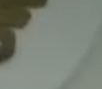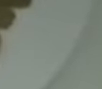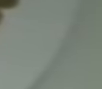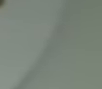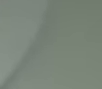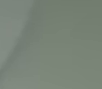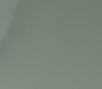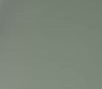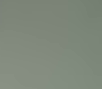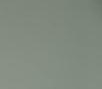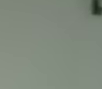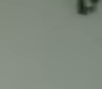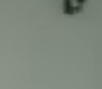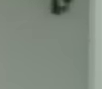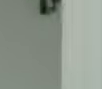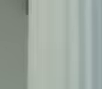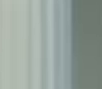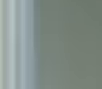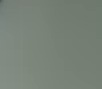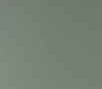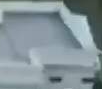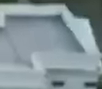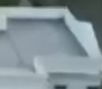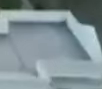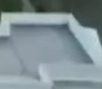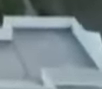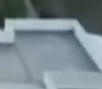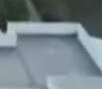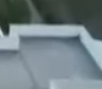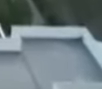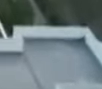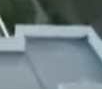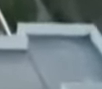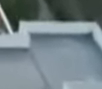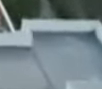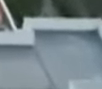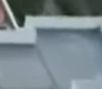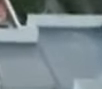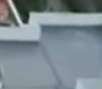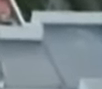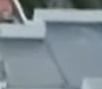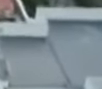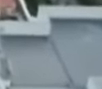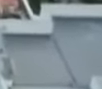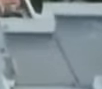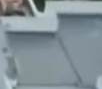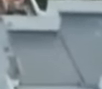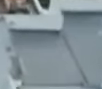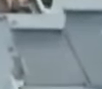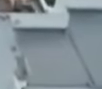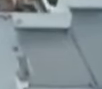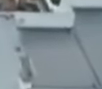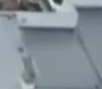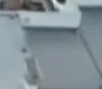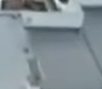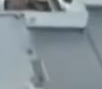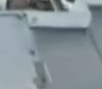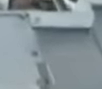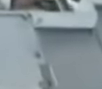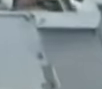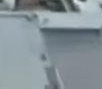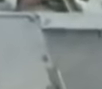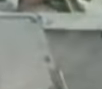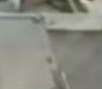patria, Simón Bolívar. El texto fue remitido a la Sala Constitucional del Tribunal Supremo de Justicia y se espera que hoy